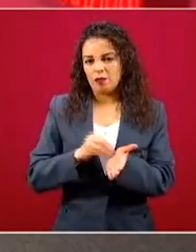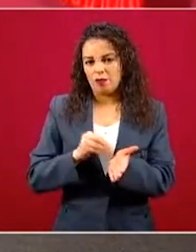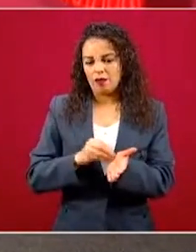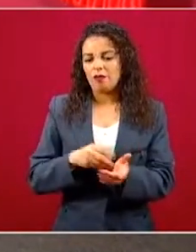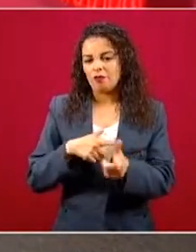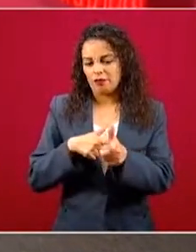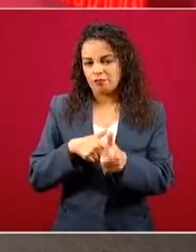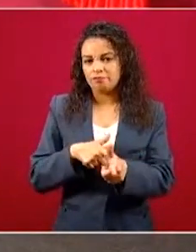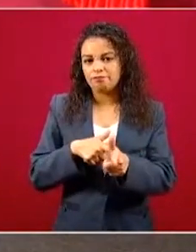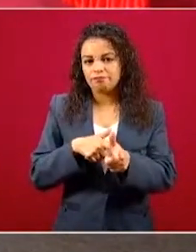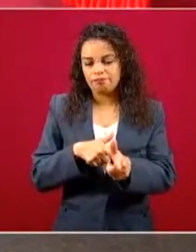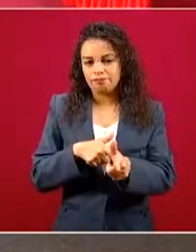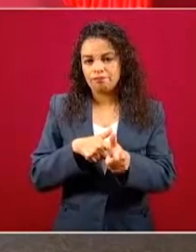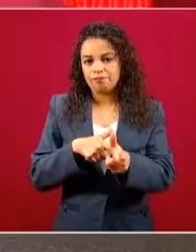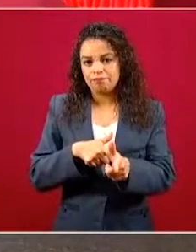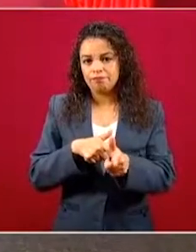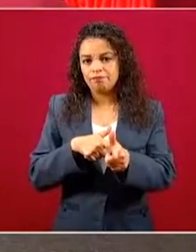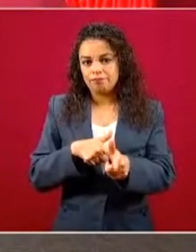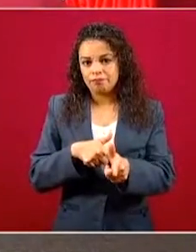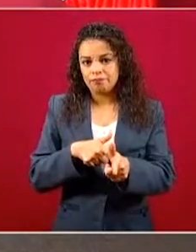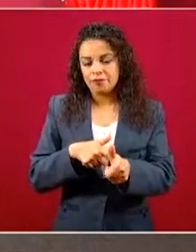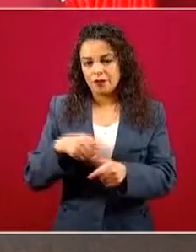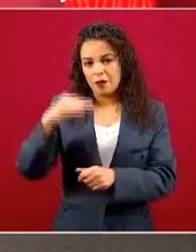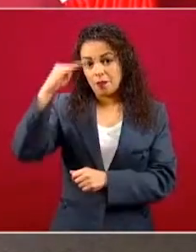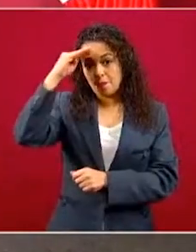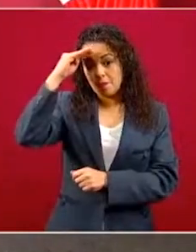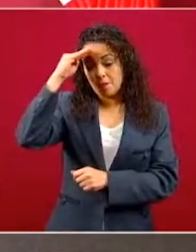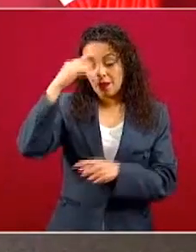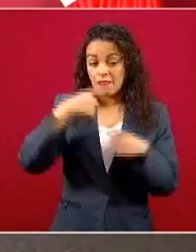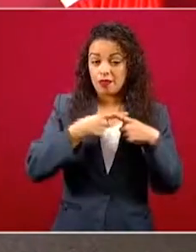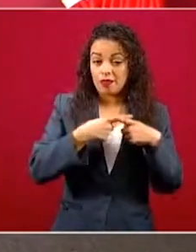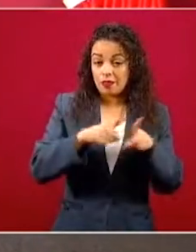manteniendo esa postura,